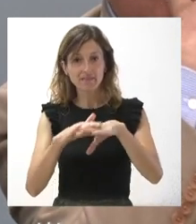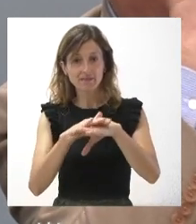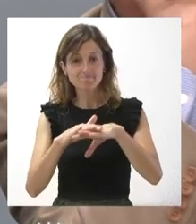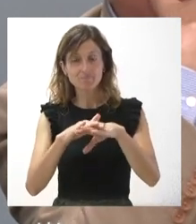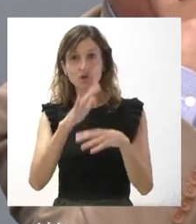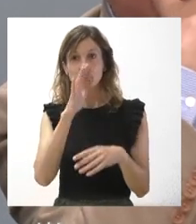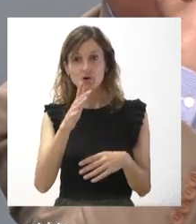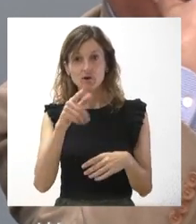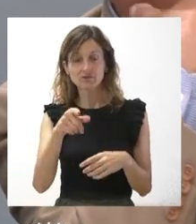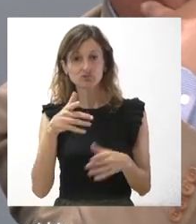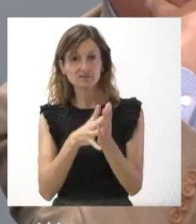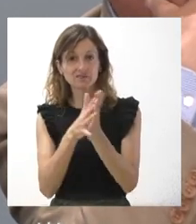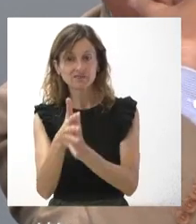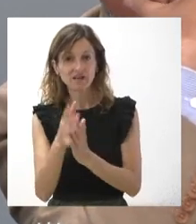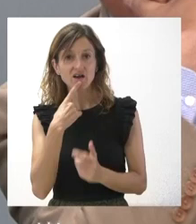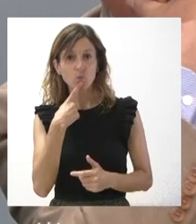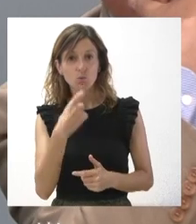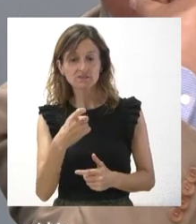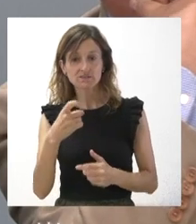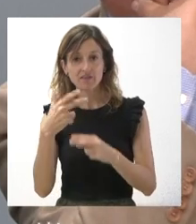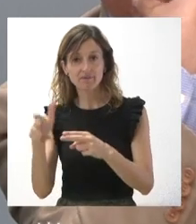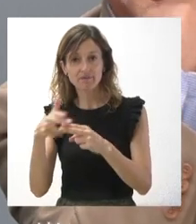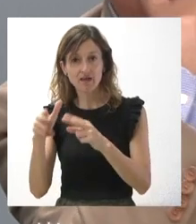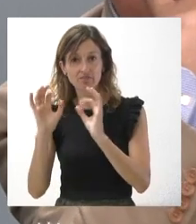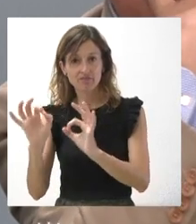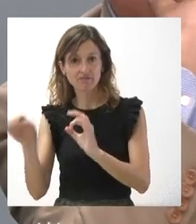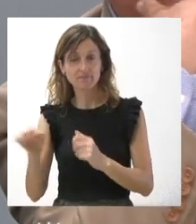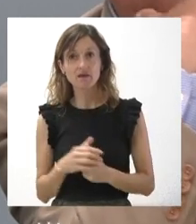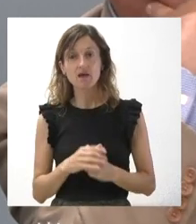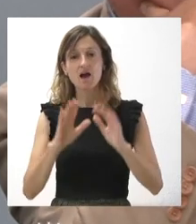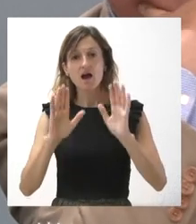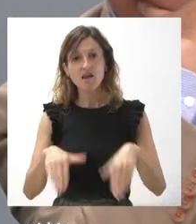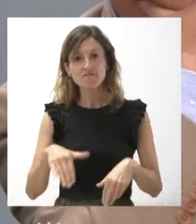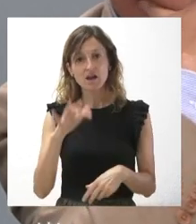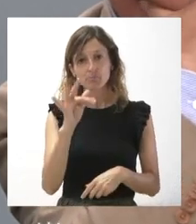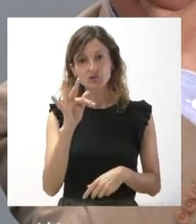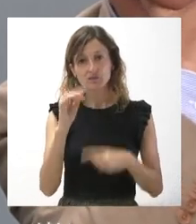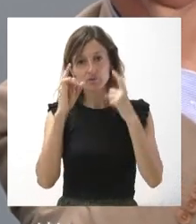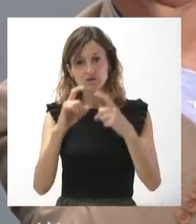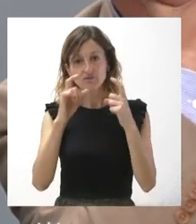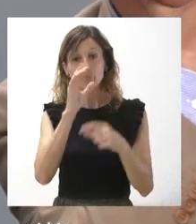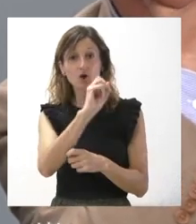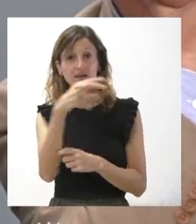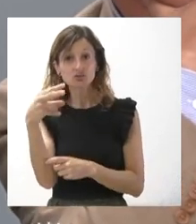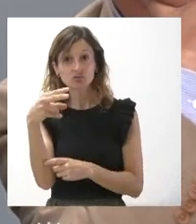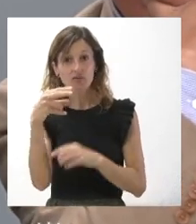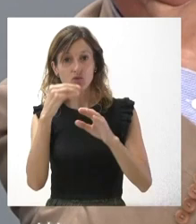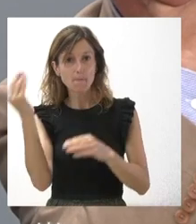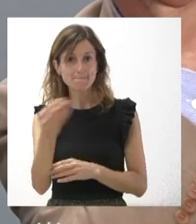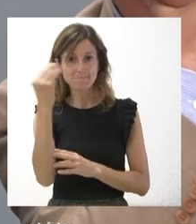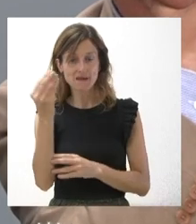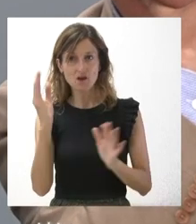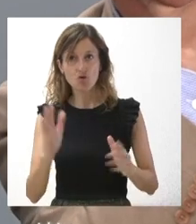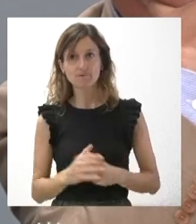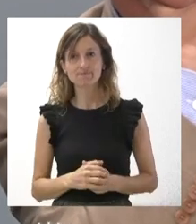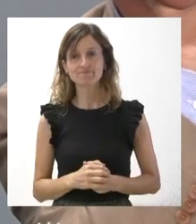supone una dificultad para la actividad ordinaria, pero, lógicamente, al final merece la pena el esfuerzo porque el resultado final pues, es mucho mejor del que tenía